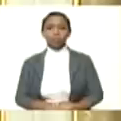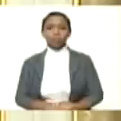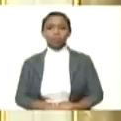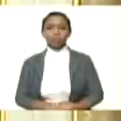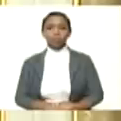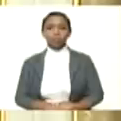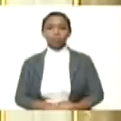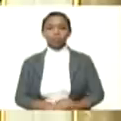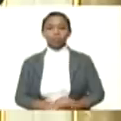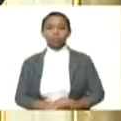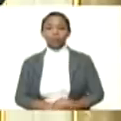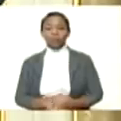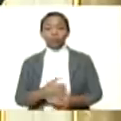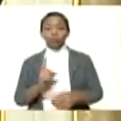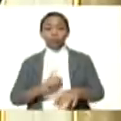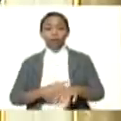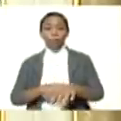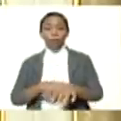Temporal mayoría.